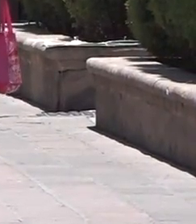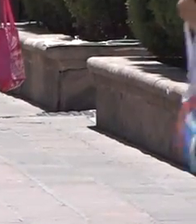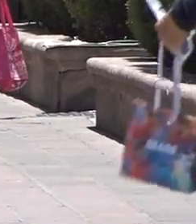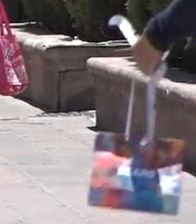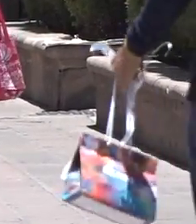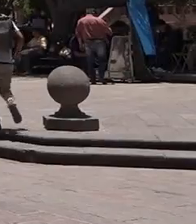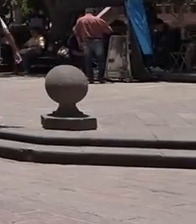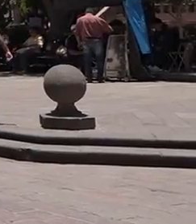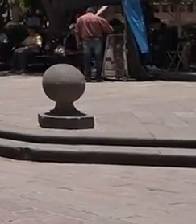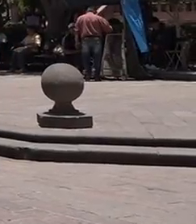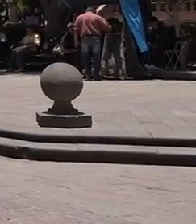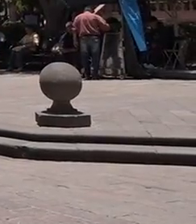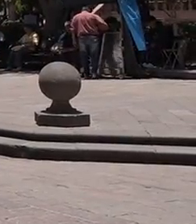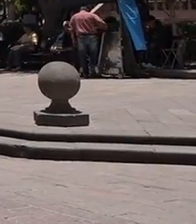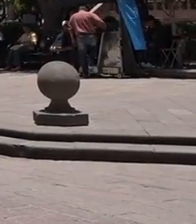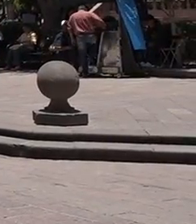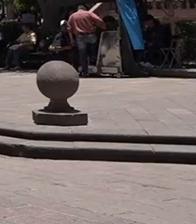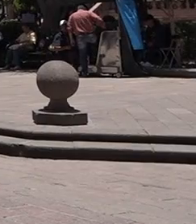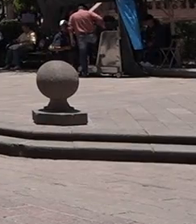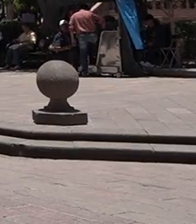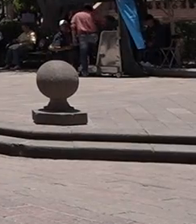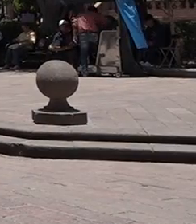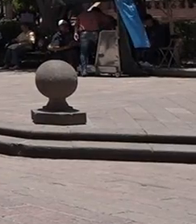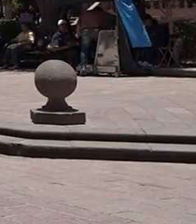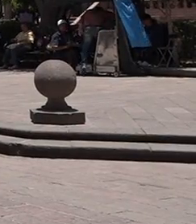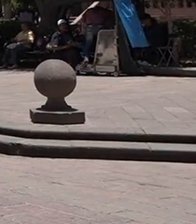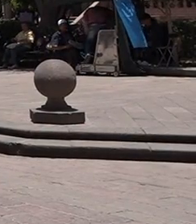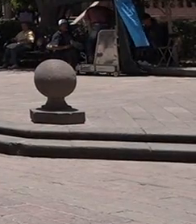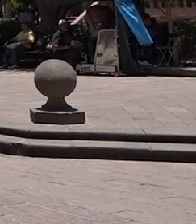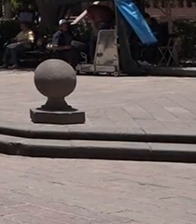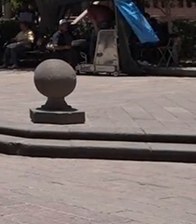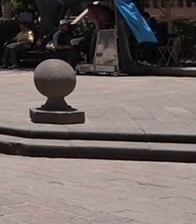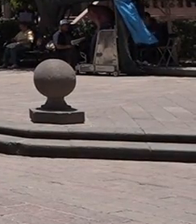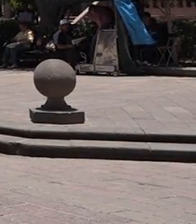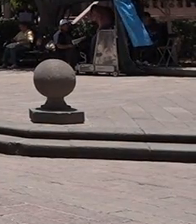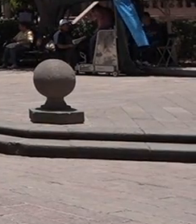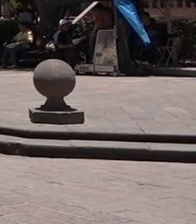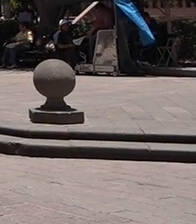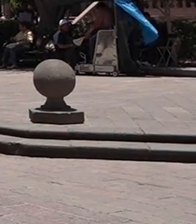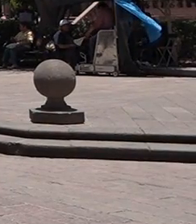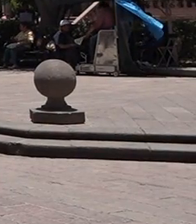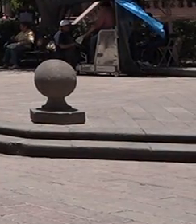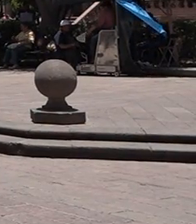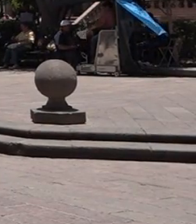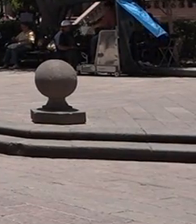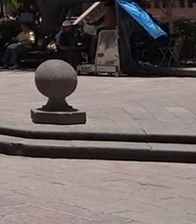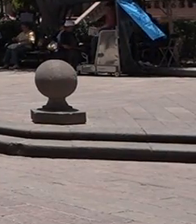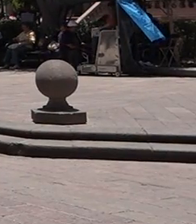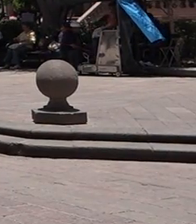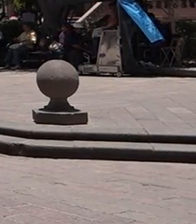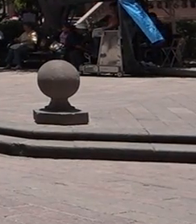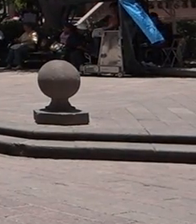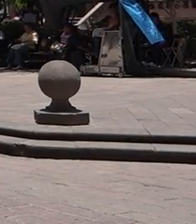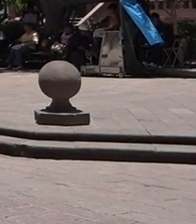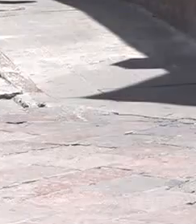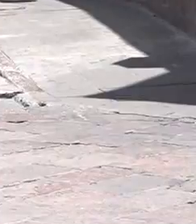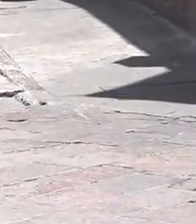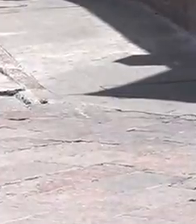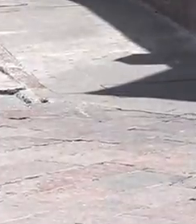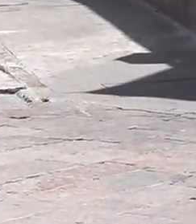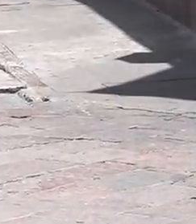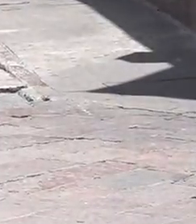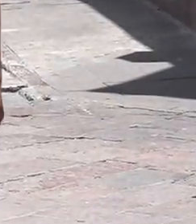mental se debe invitar a participar en actividades culturales educativas recreativas deportivas y de